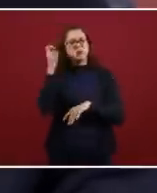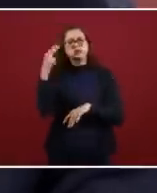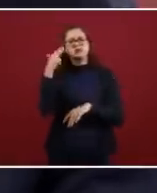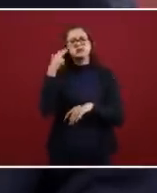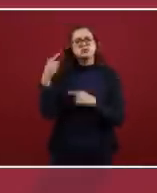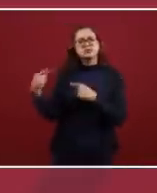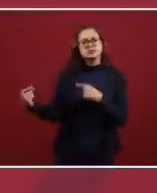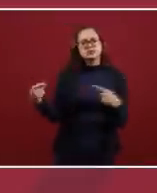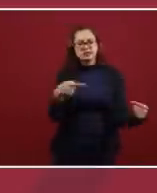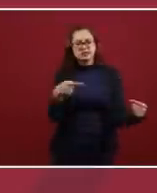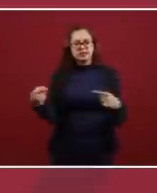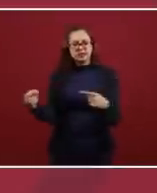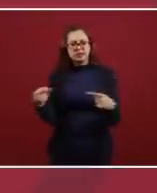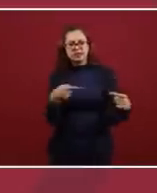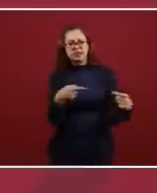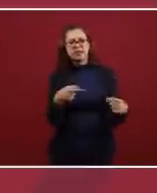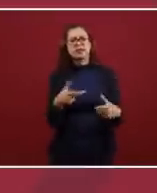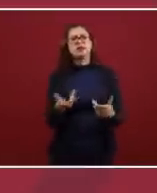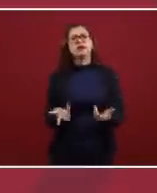también